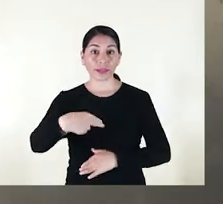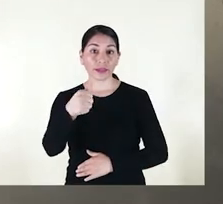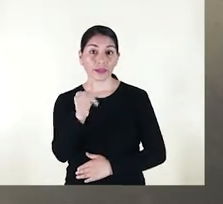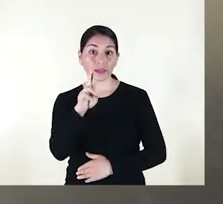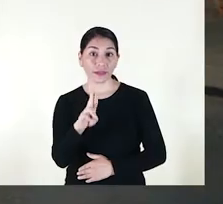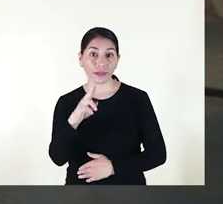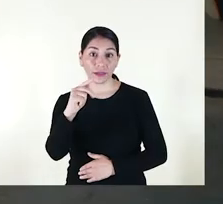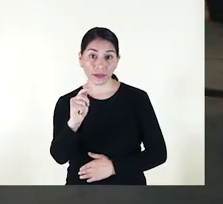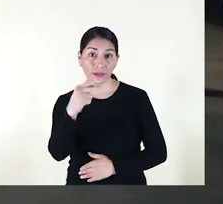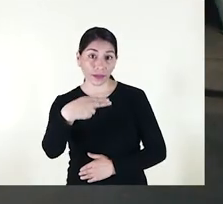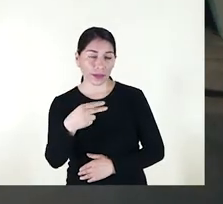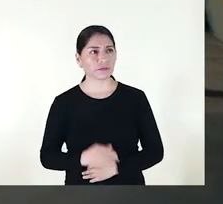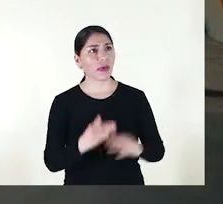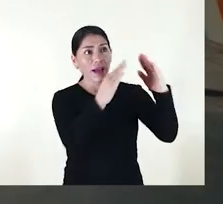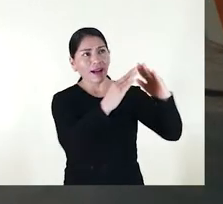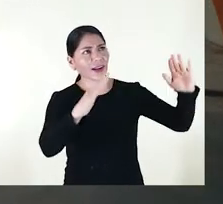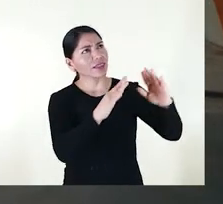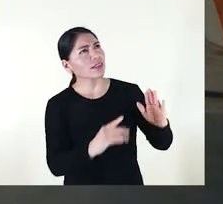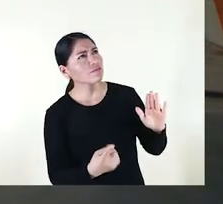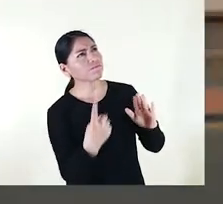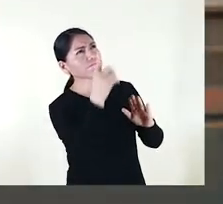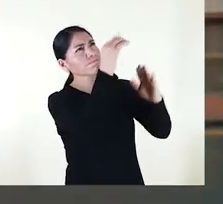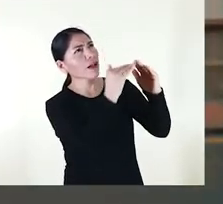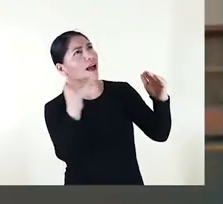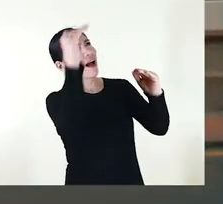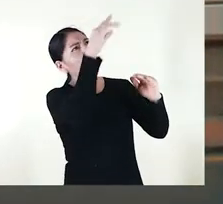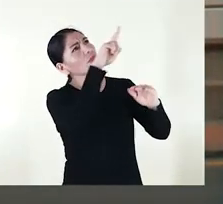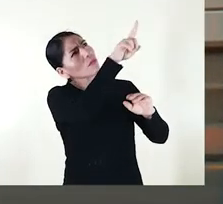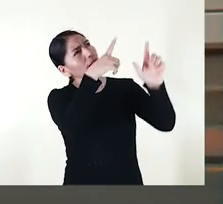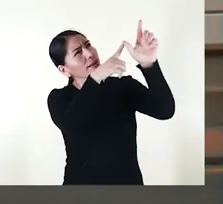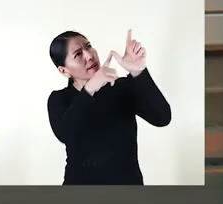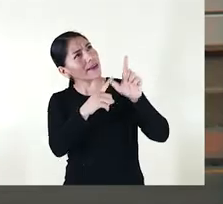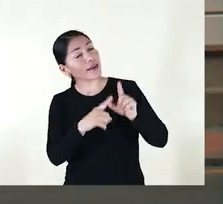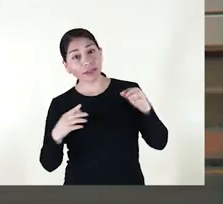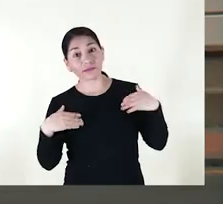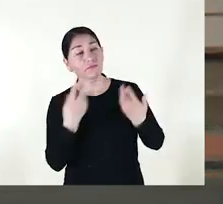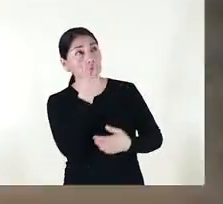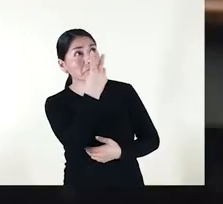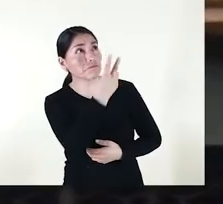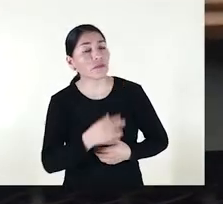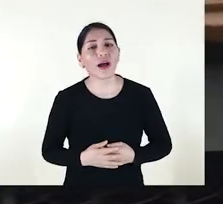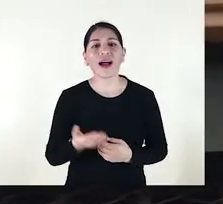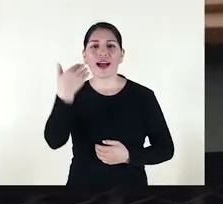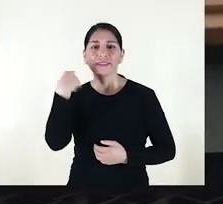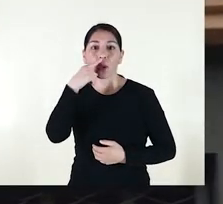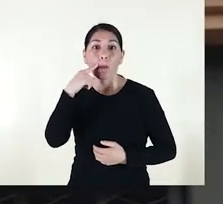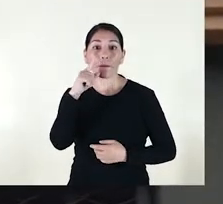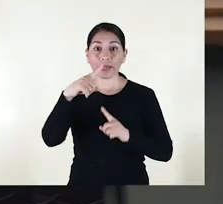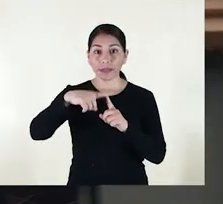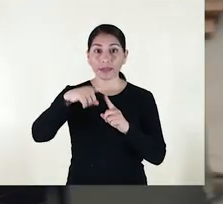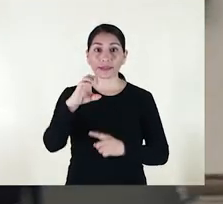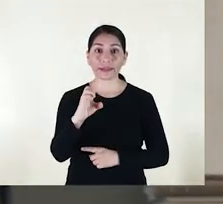Casa Hart. Allí, en lo alto del frontón semicircular, aún se pueden distinguir las letras de la casa comercial que fue de Teodoro